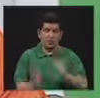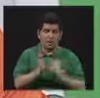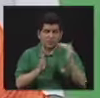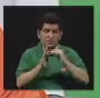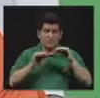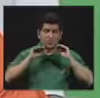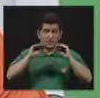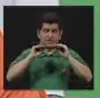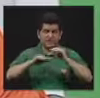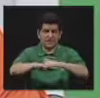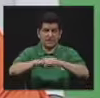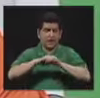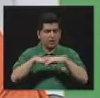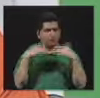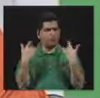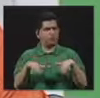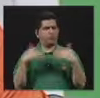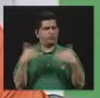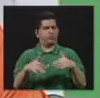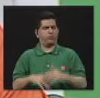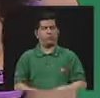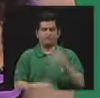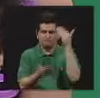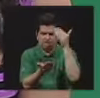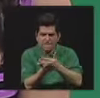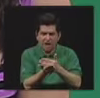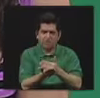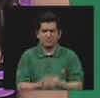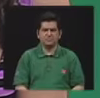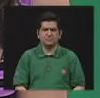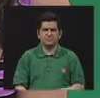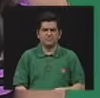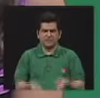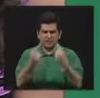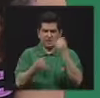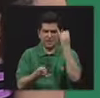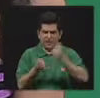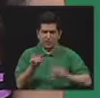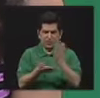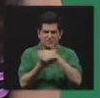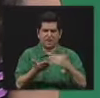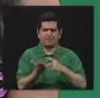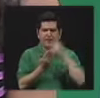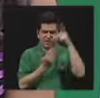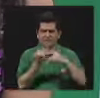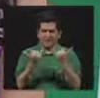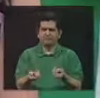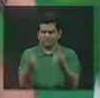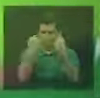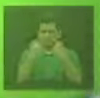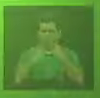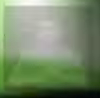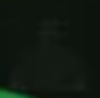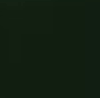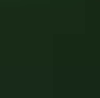para enseñar inglés me parece un montón de dinero. Necesitamos hacer una pausa para venir a la última parte de nuestro programa. Ya